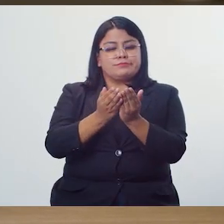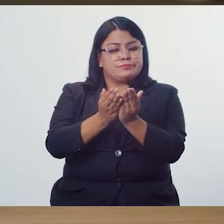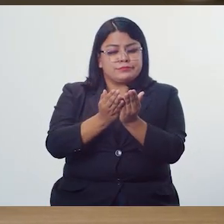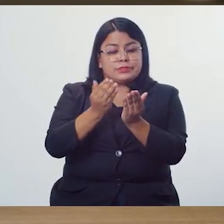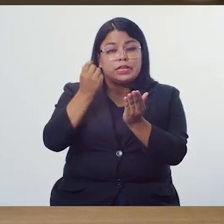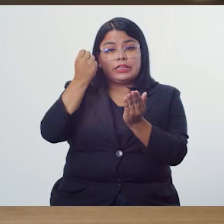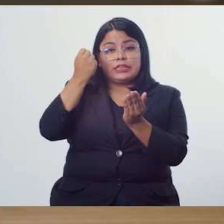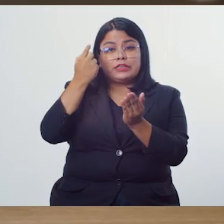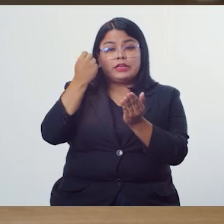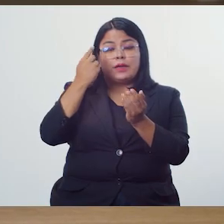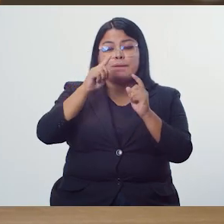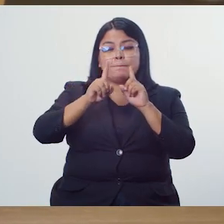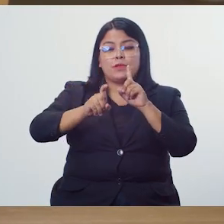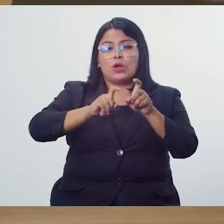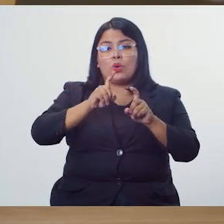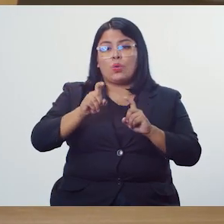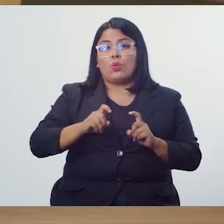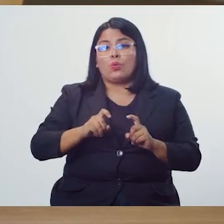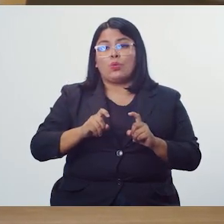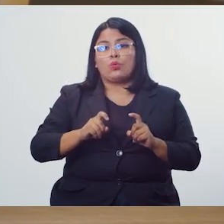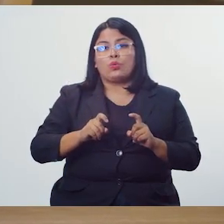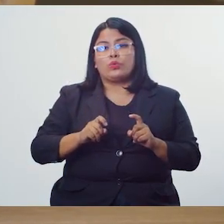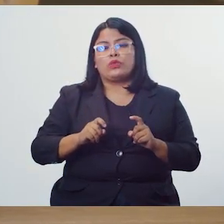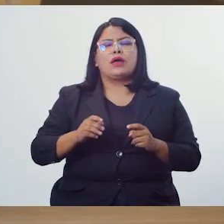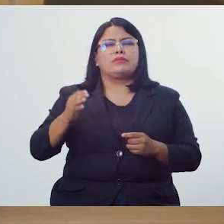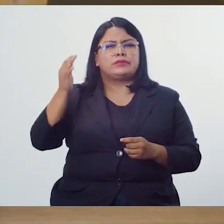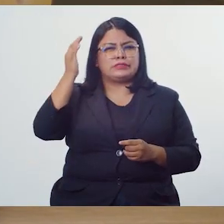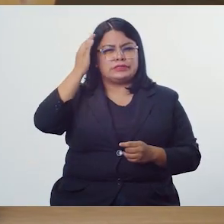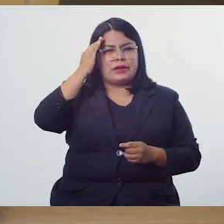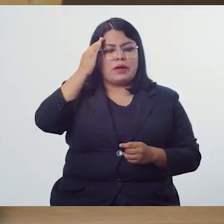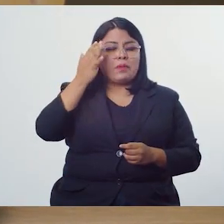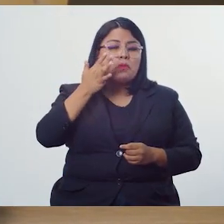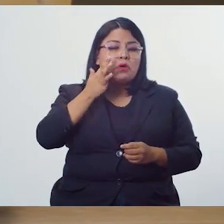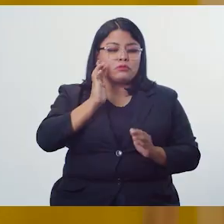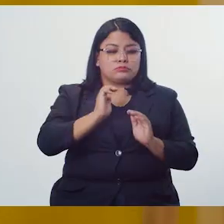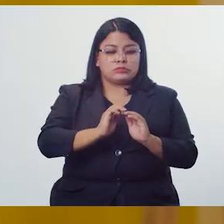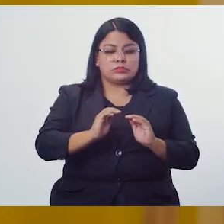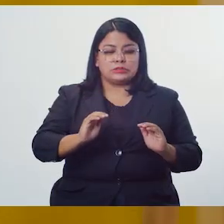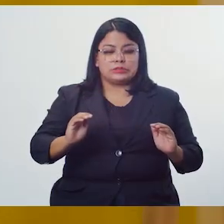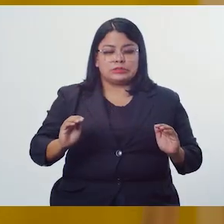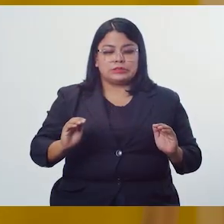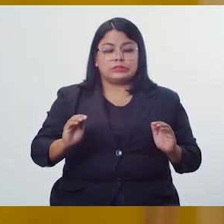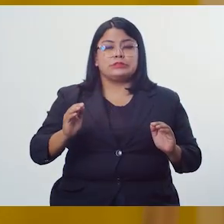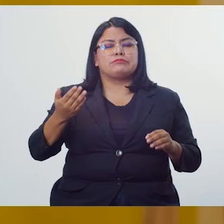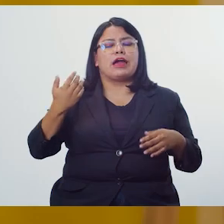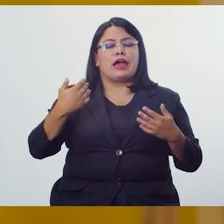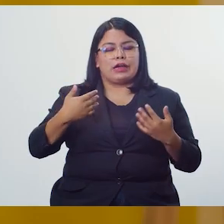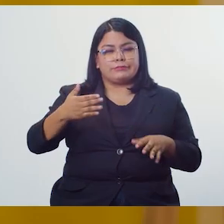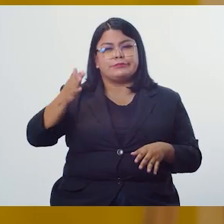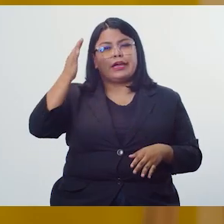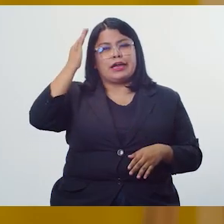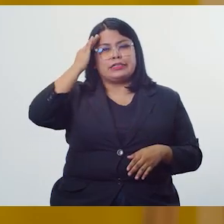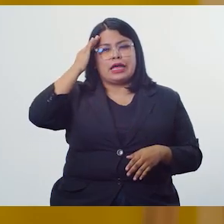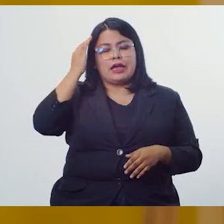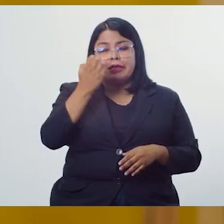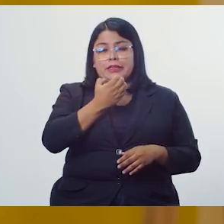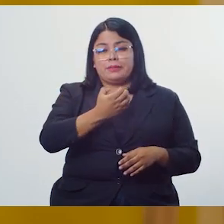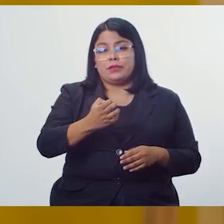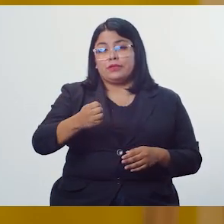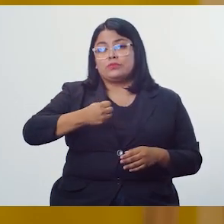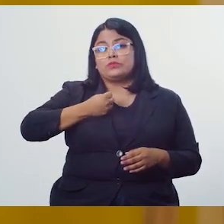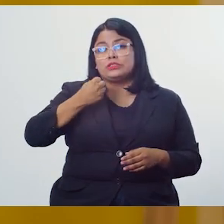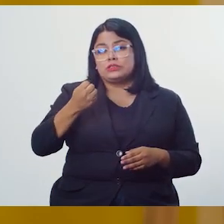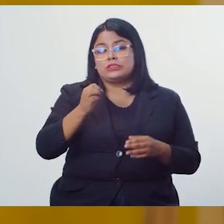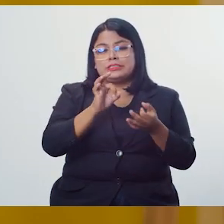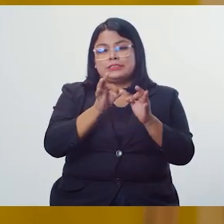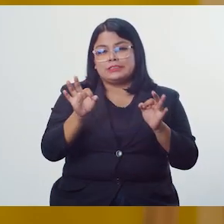que comprende preguntas para indagar si los niños y las niñas reconocen cuáles son los elementos